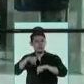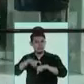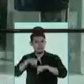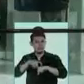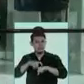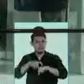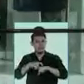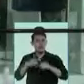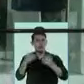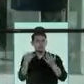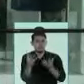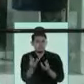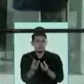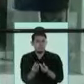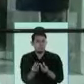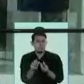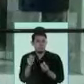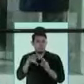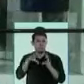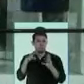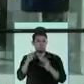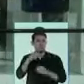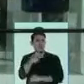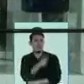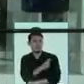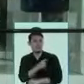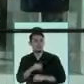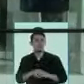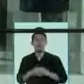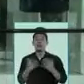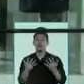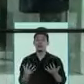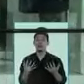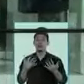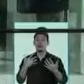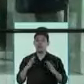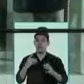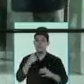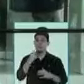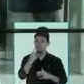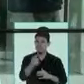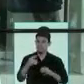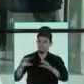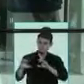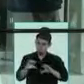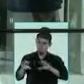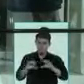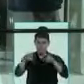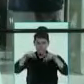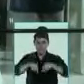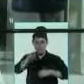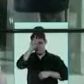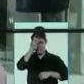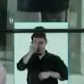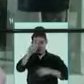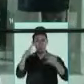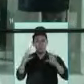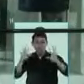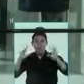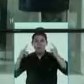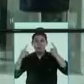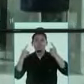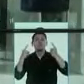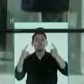allá, traigamos. Entonces ya aumentas uno más. ¿Para qué? Para que haya más y más y más suministro. Eso no hace